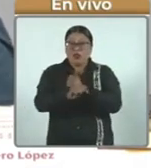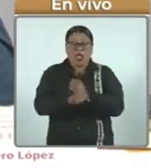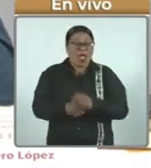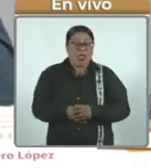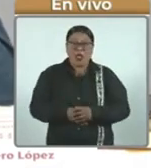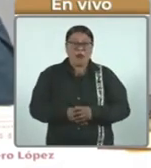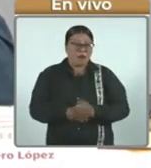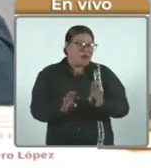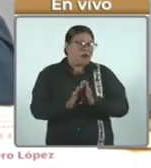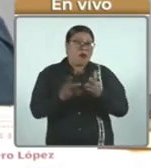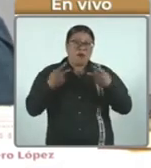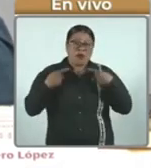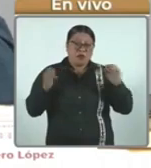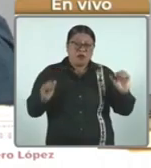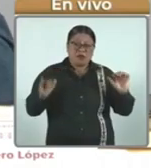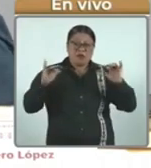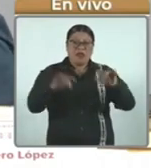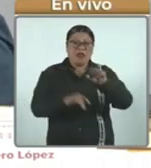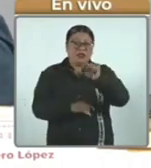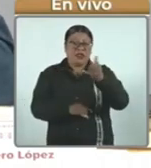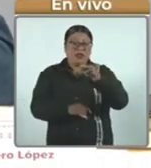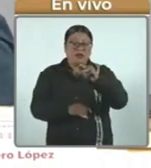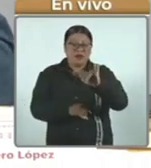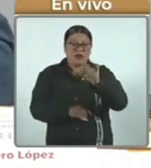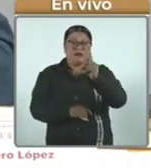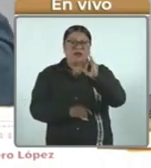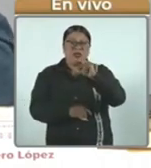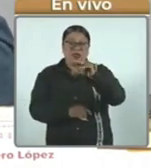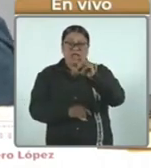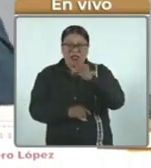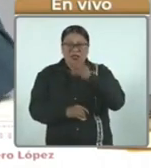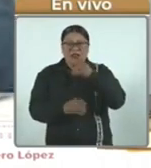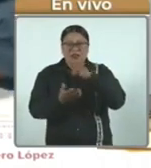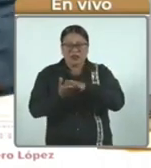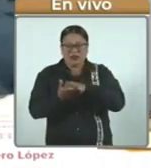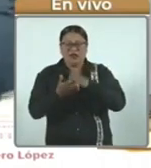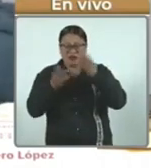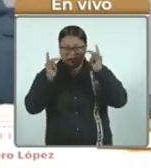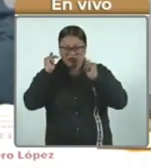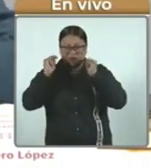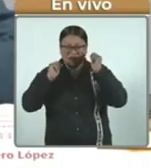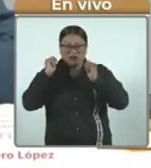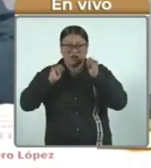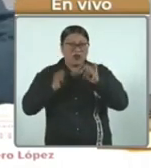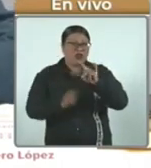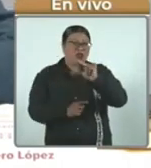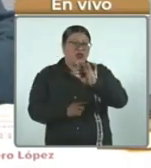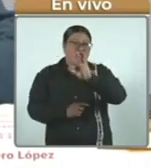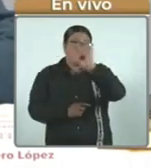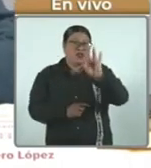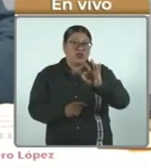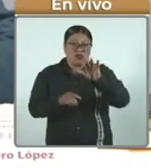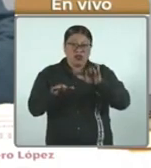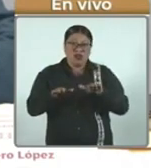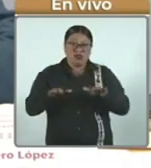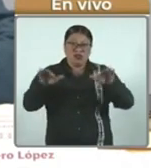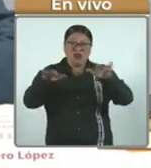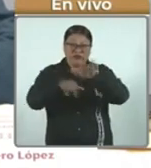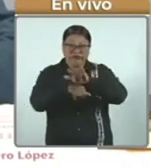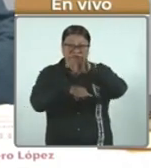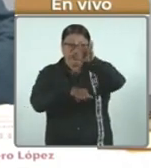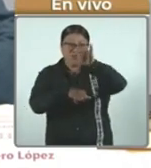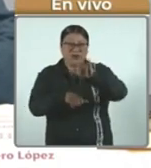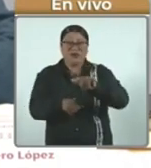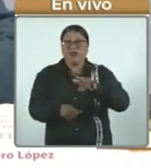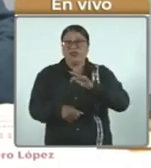no estaría dando, con Saimi Pineda, estos informes del nivel de ocupación. El 80% de los vuelos